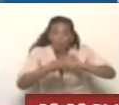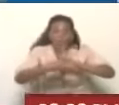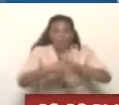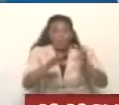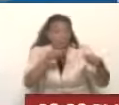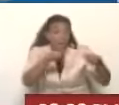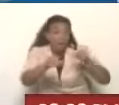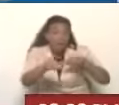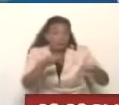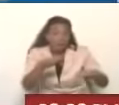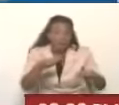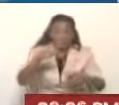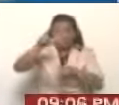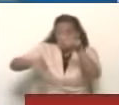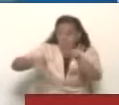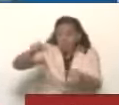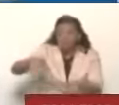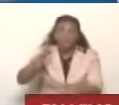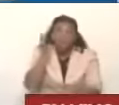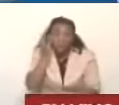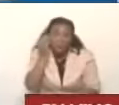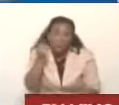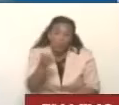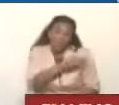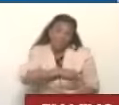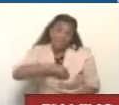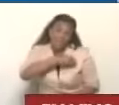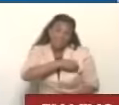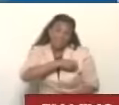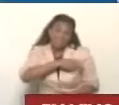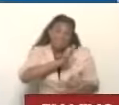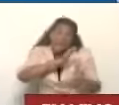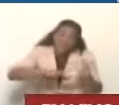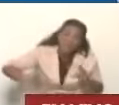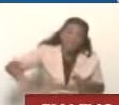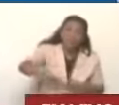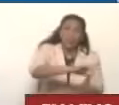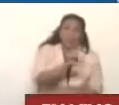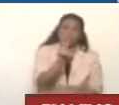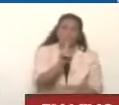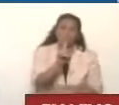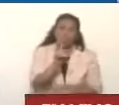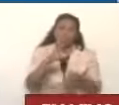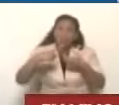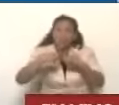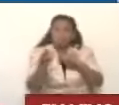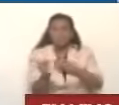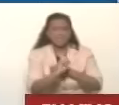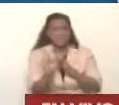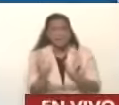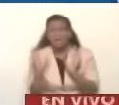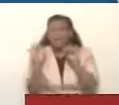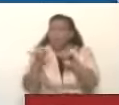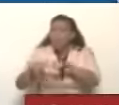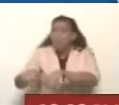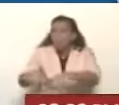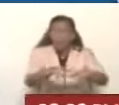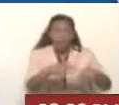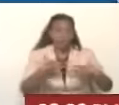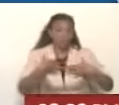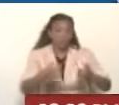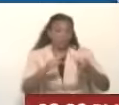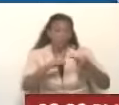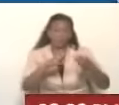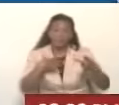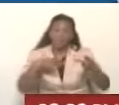materiales y espirituales, para que la gran misión llegue a todas las mujeres del país, en su salud, en